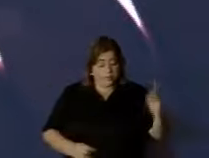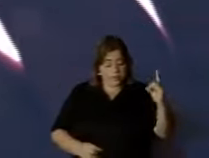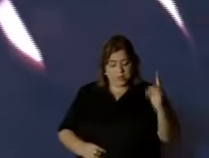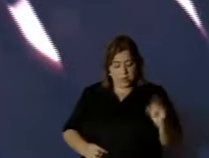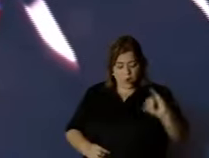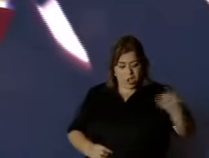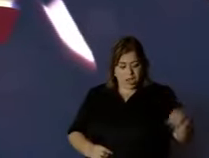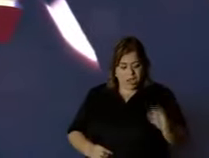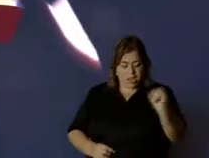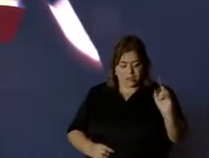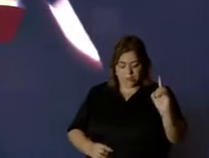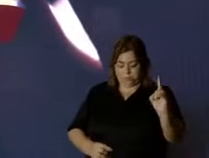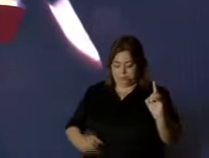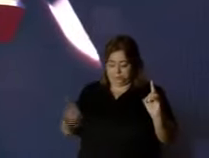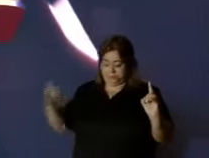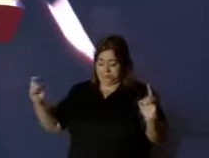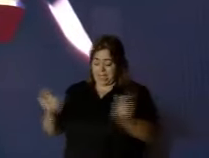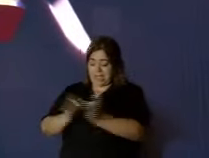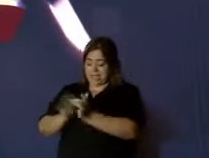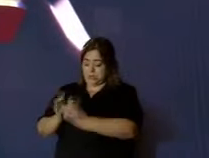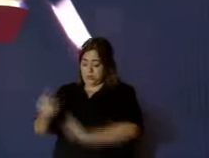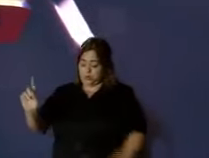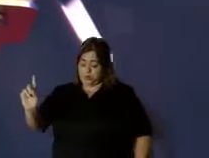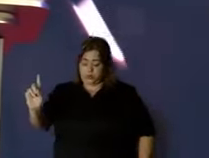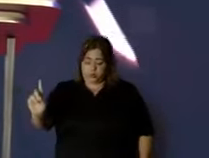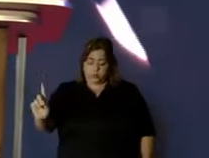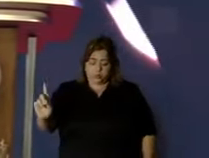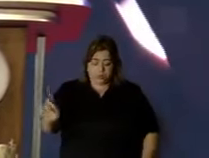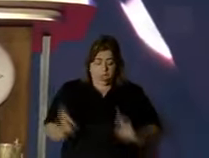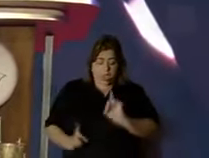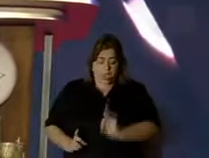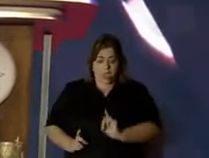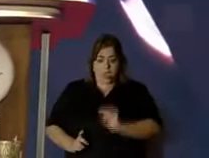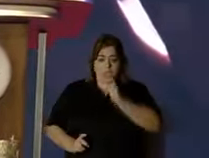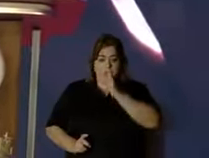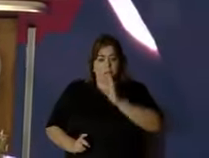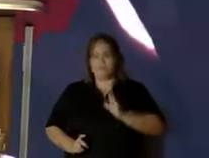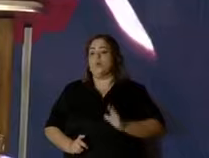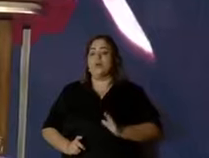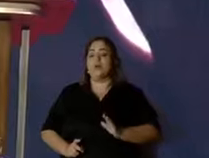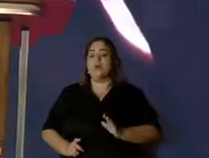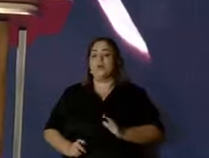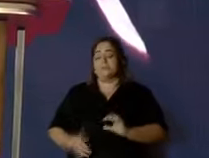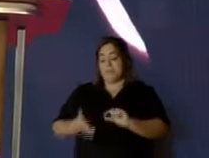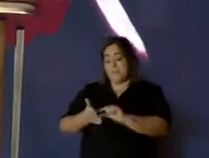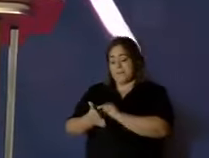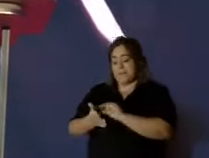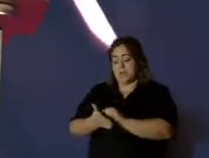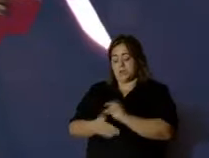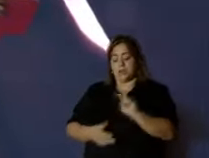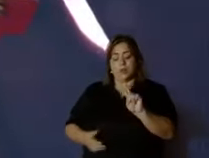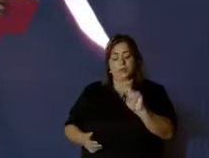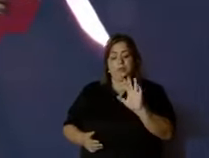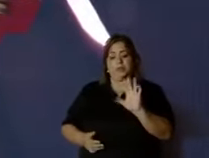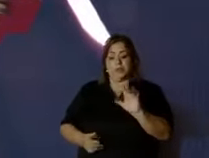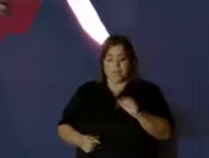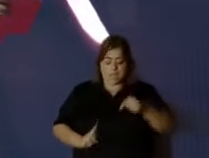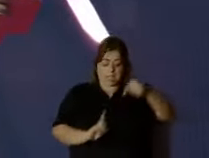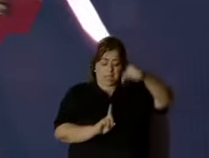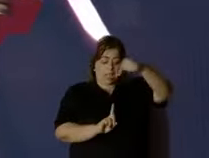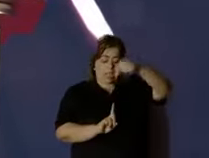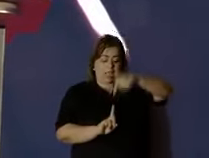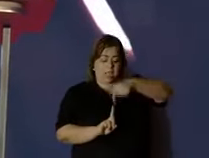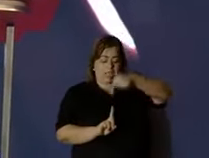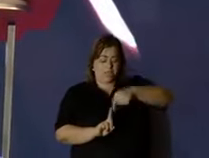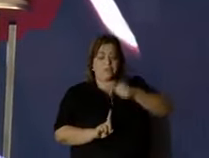como ella oyó hablar de Jesús, alaba. Me gusta el pero del capítulo 25, del verso 25, perdón. Pero una mujer, o sea, este